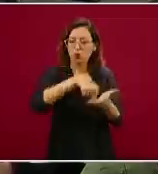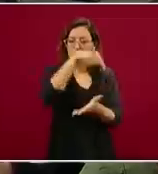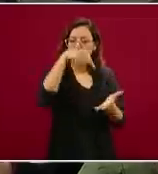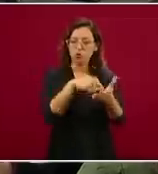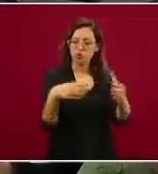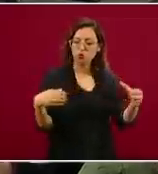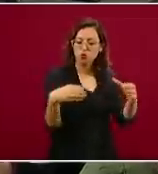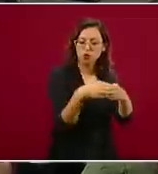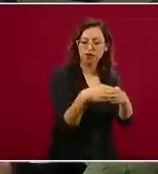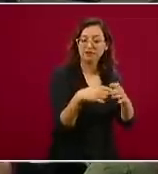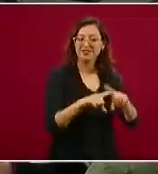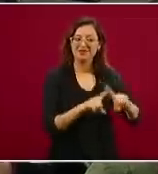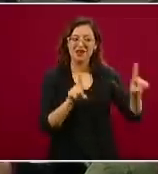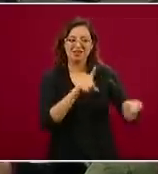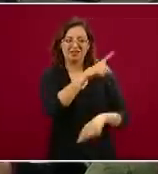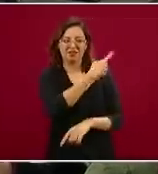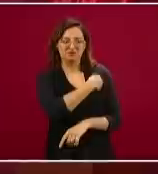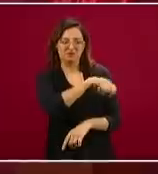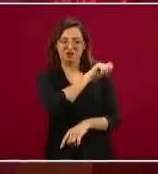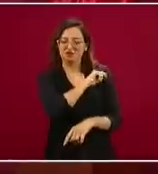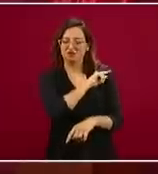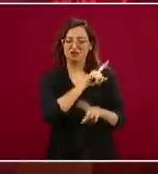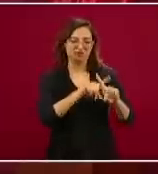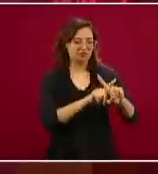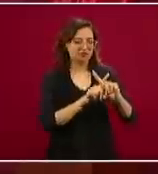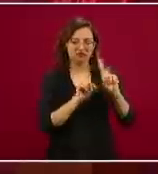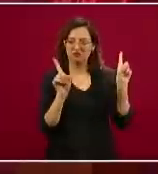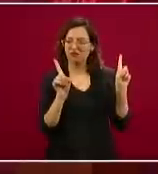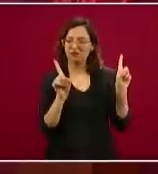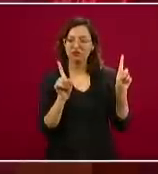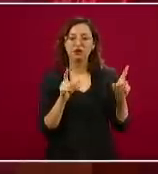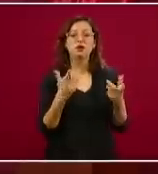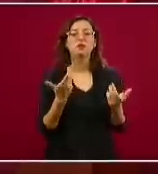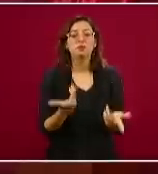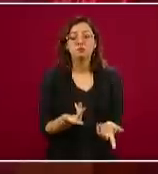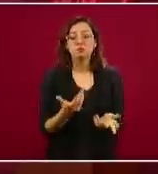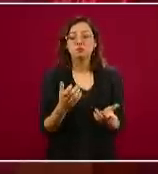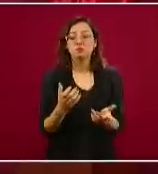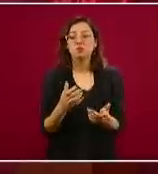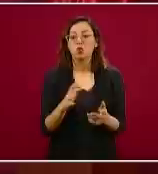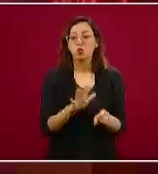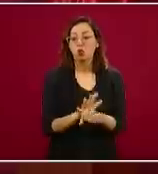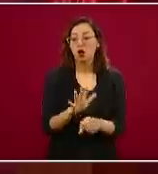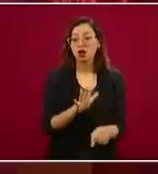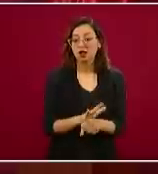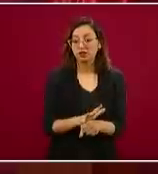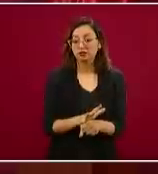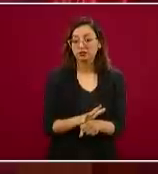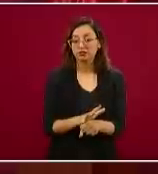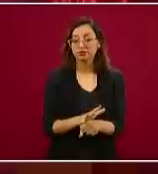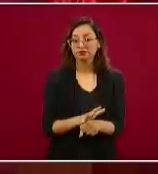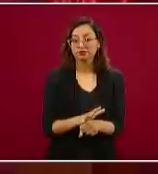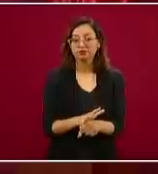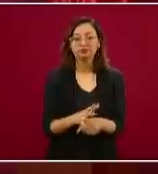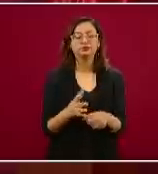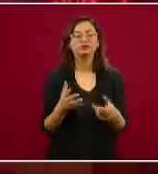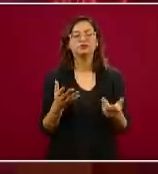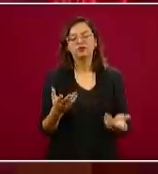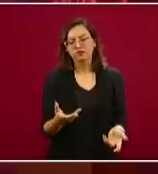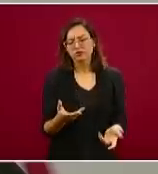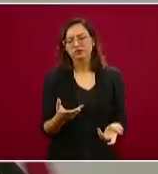ocurre en España, por ejemplo. Y esta transmisión comunitaria lo que les ha llevado es a medidas de